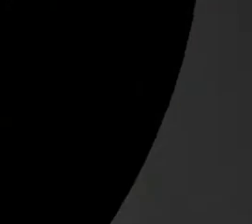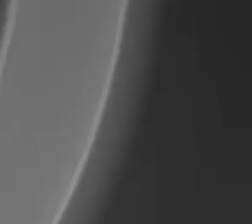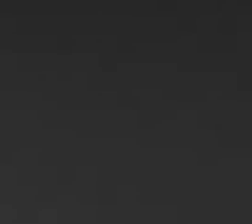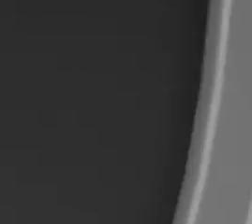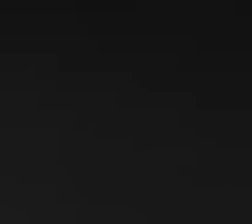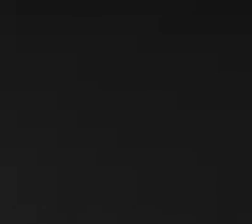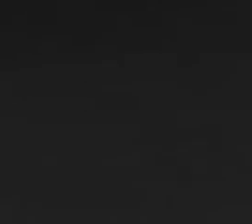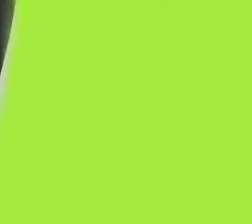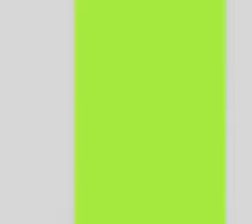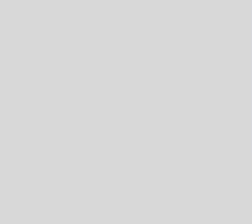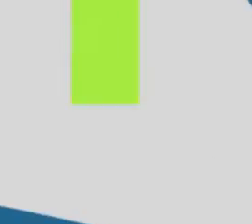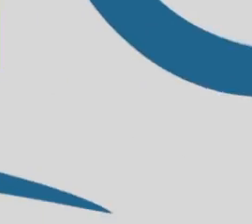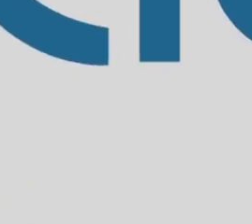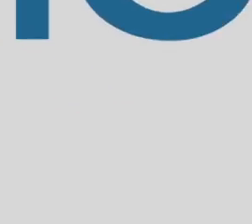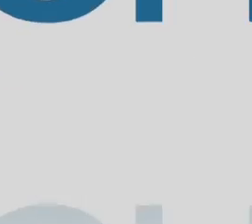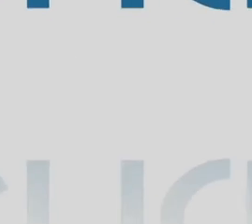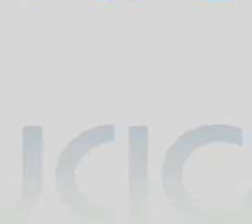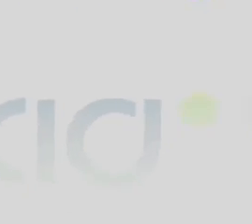ustedes